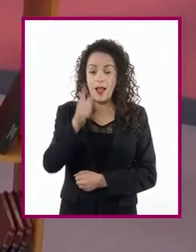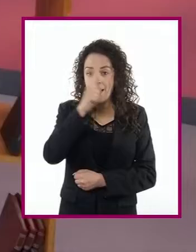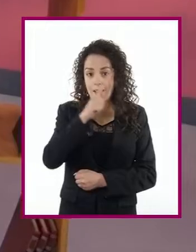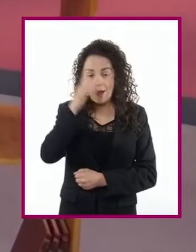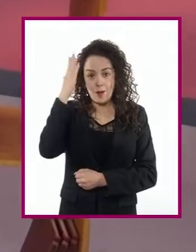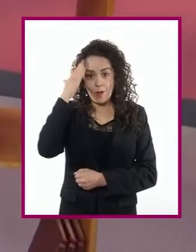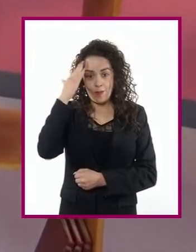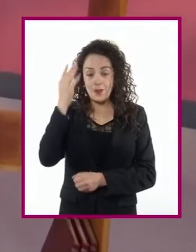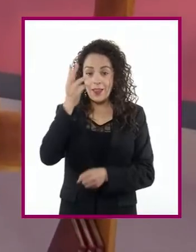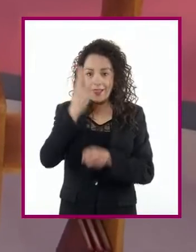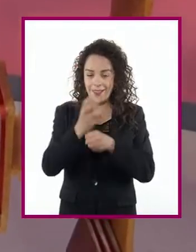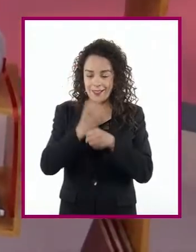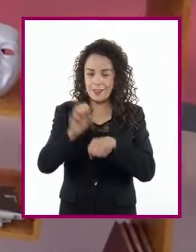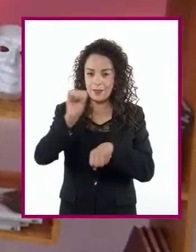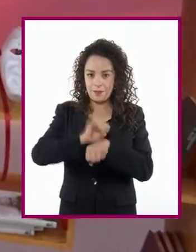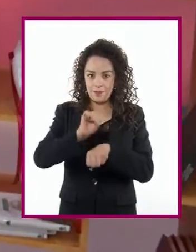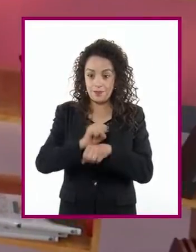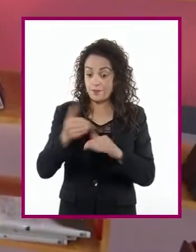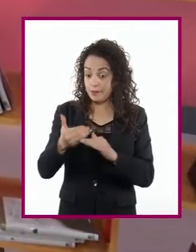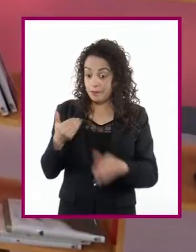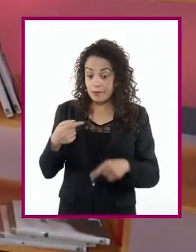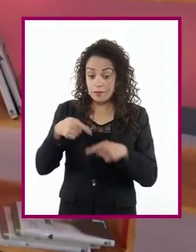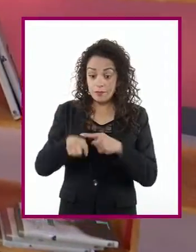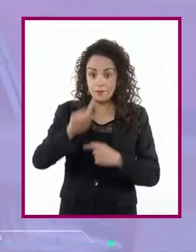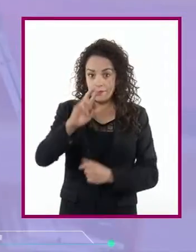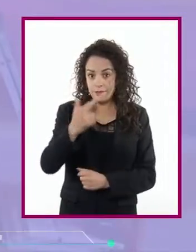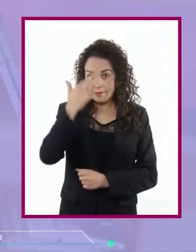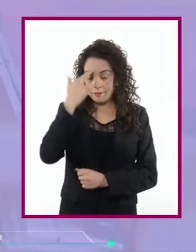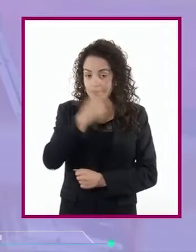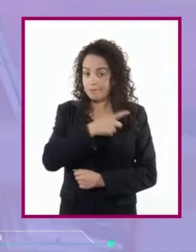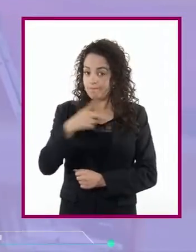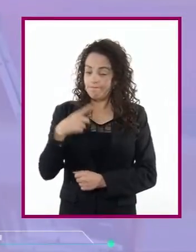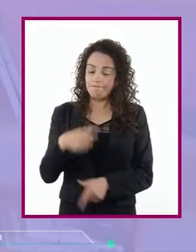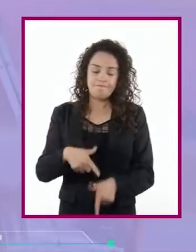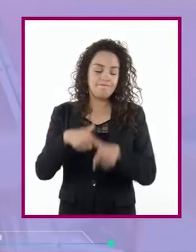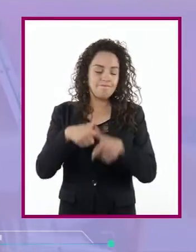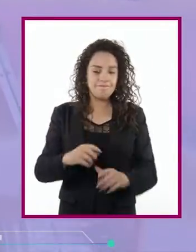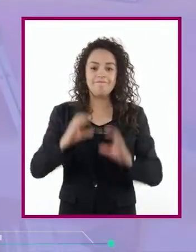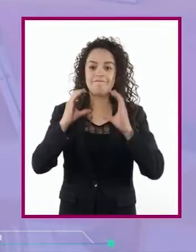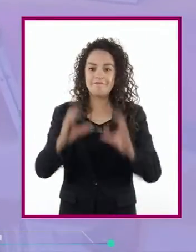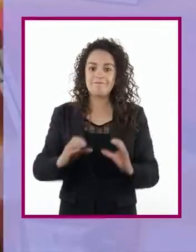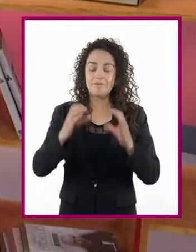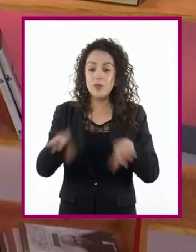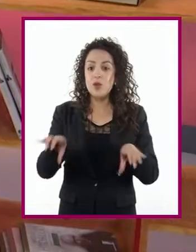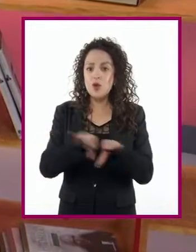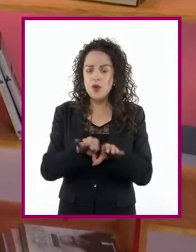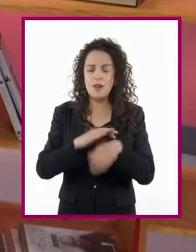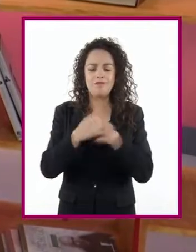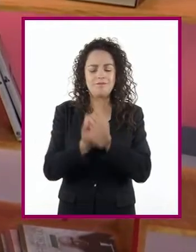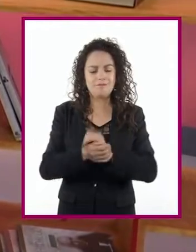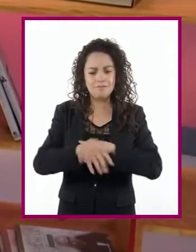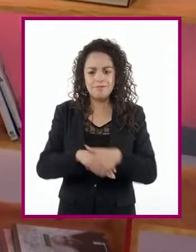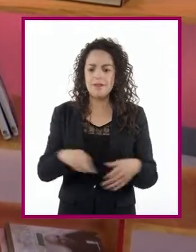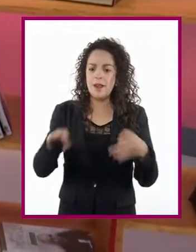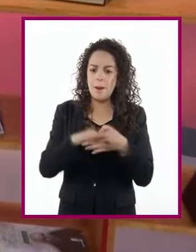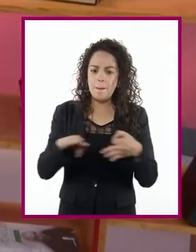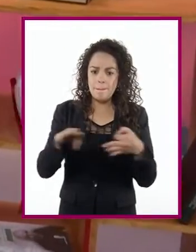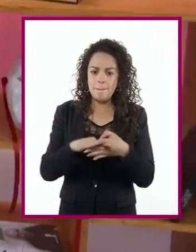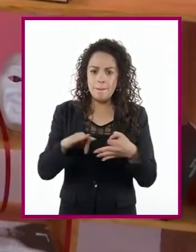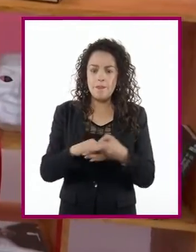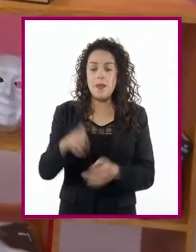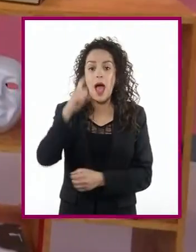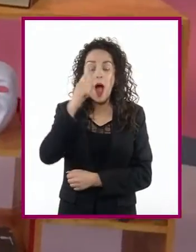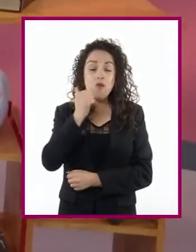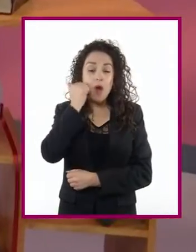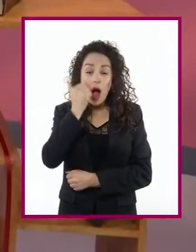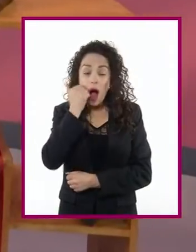secundaria. Antes de iniciar, les recuerdo que debemos seguir cuidándonos, lavando frecuentemente nuestras manos con agua y abundante